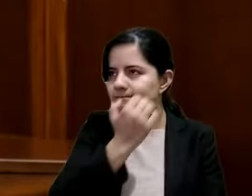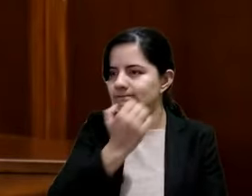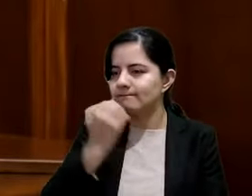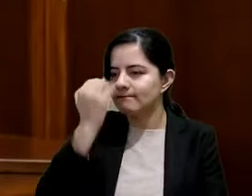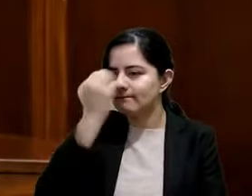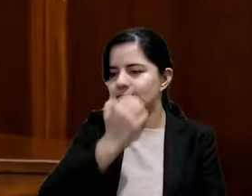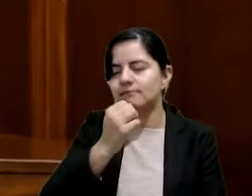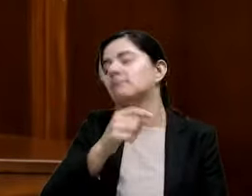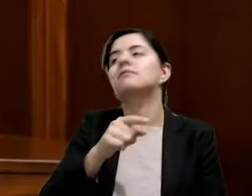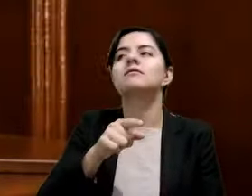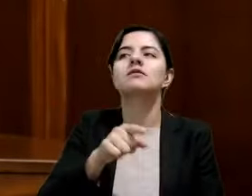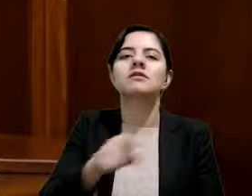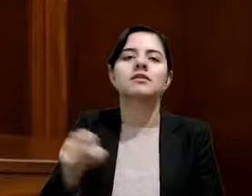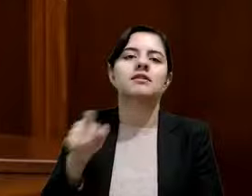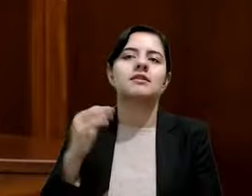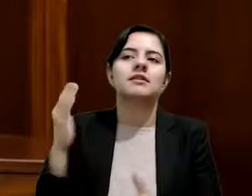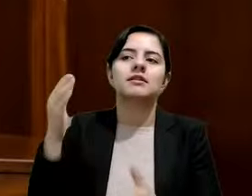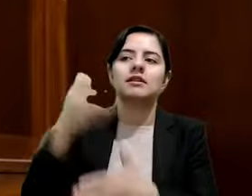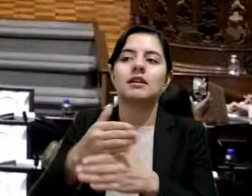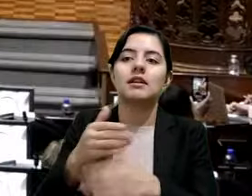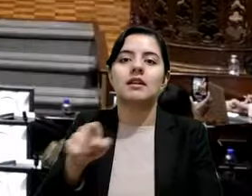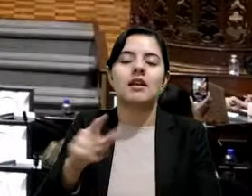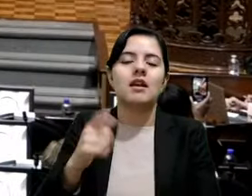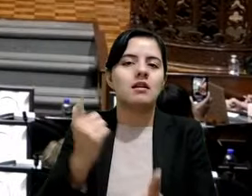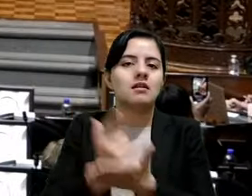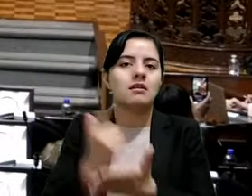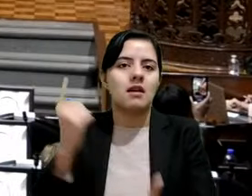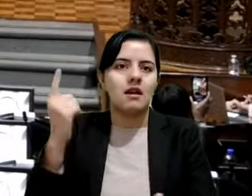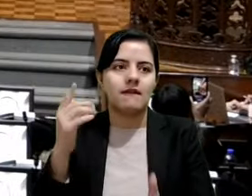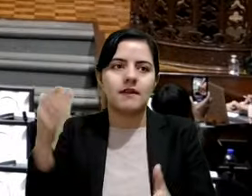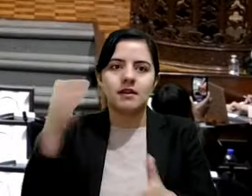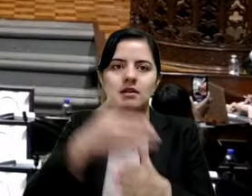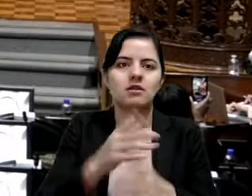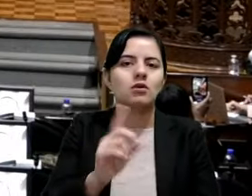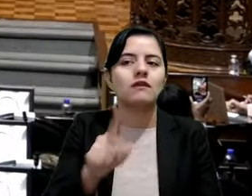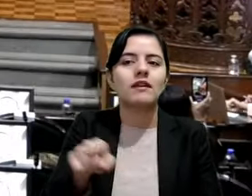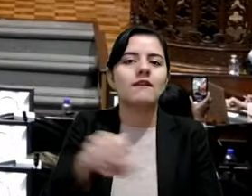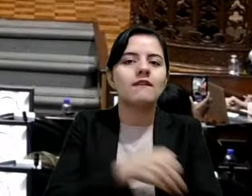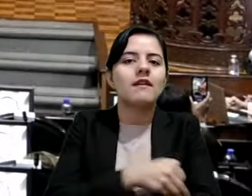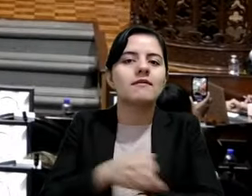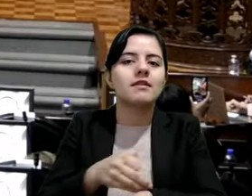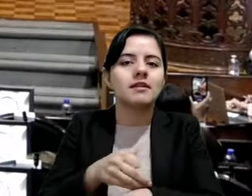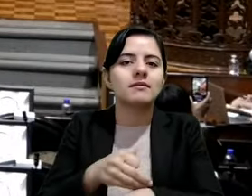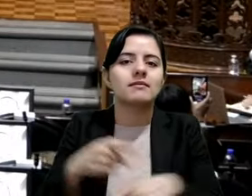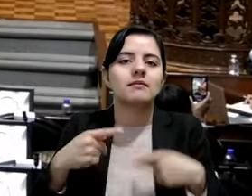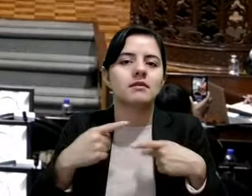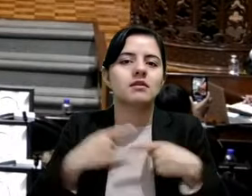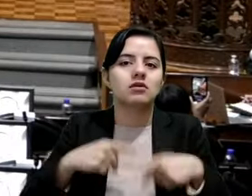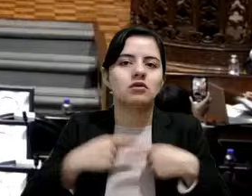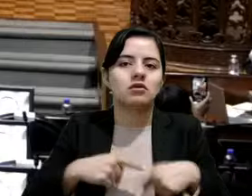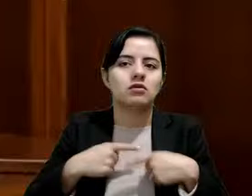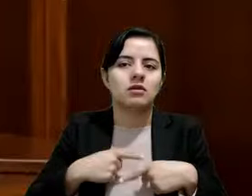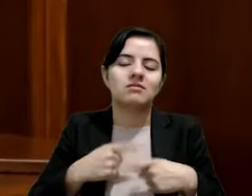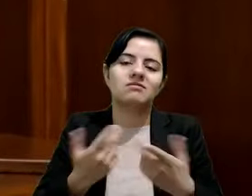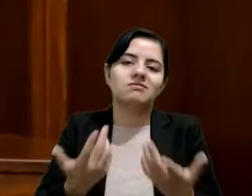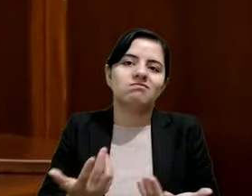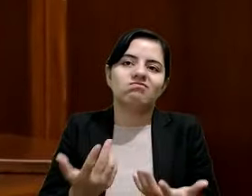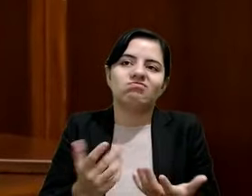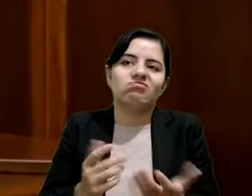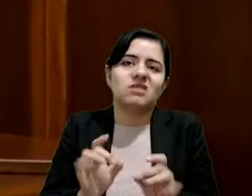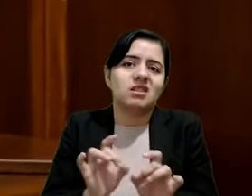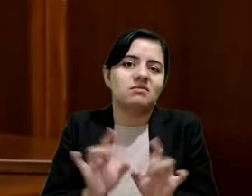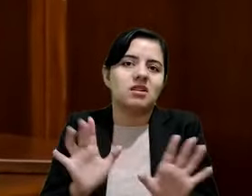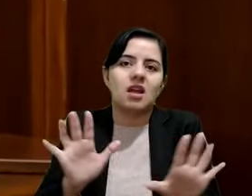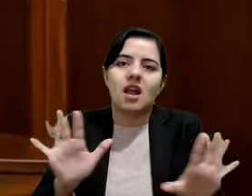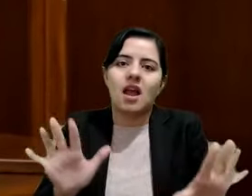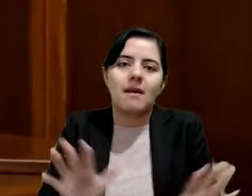atender una situación grave son familias son personas que se les ha cambiado la vida que han podido salir